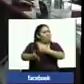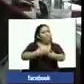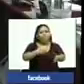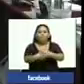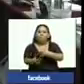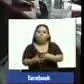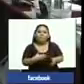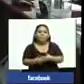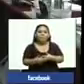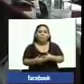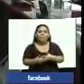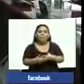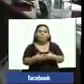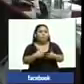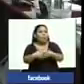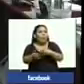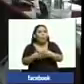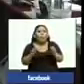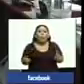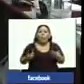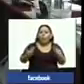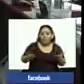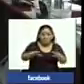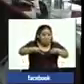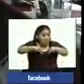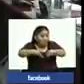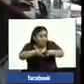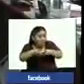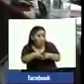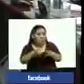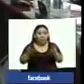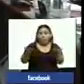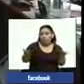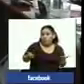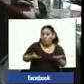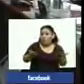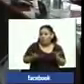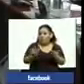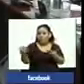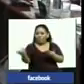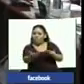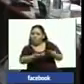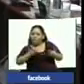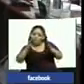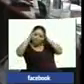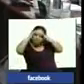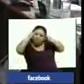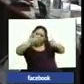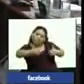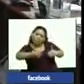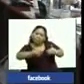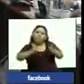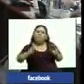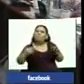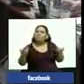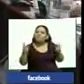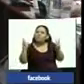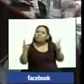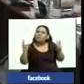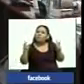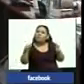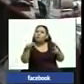Independientemente del método a seguir, creo que debemos de enfocarnos en una cosa principal, la